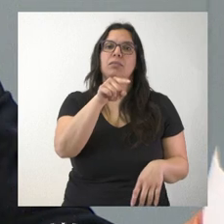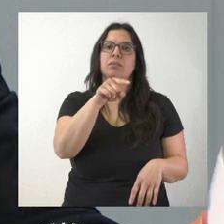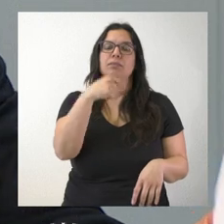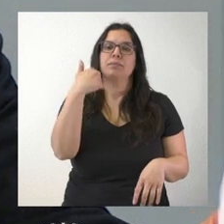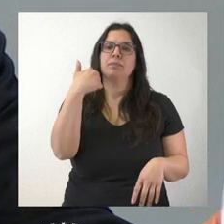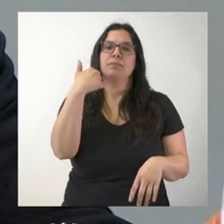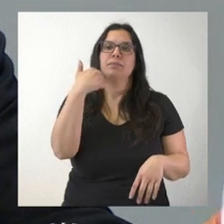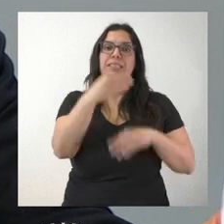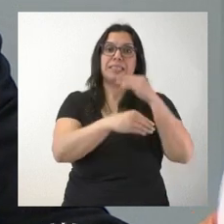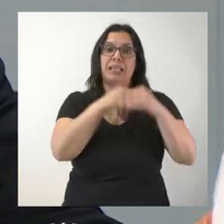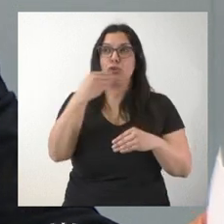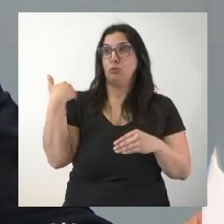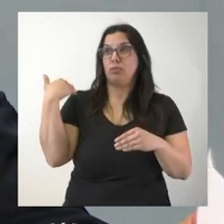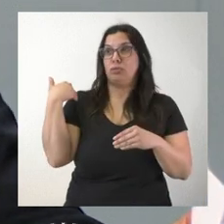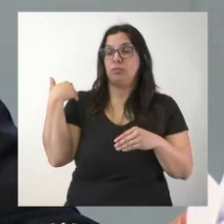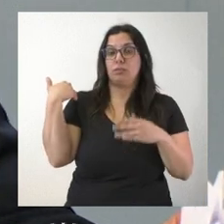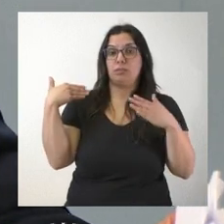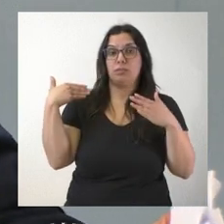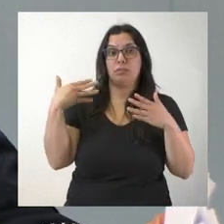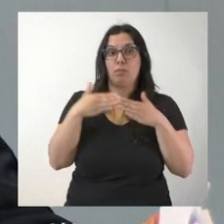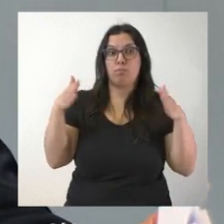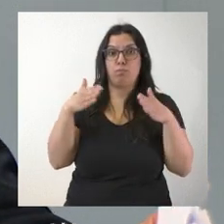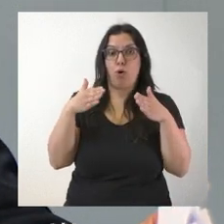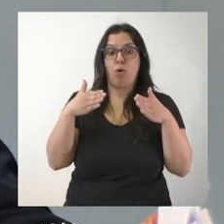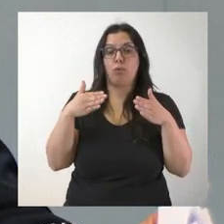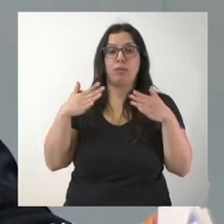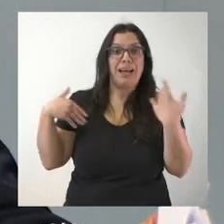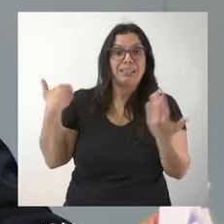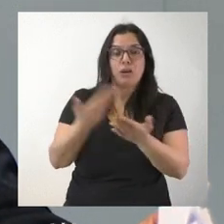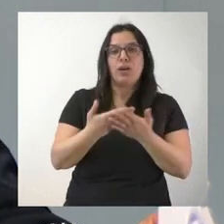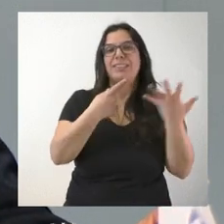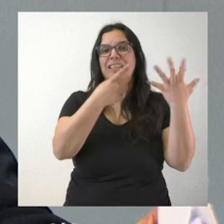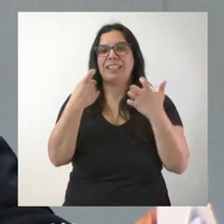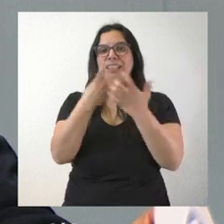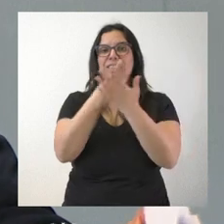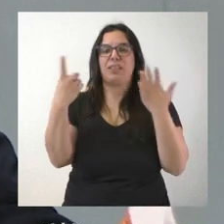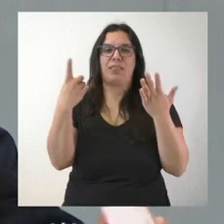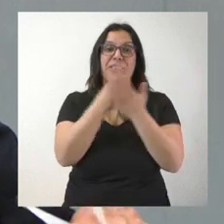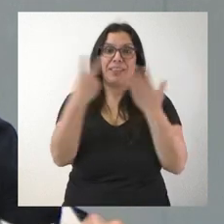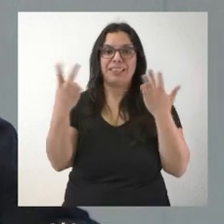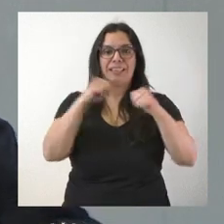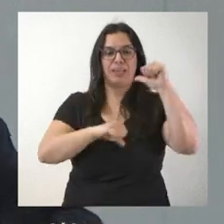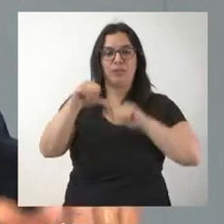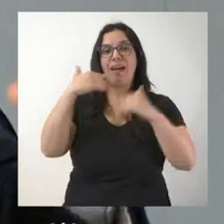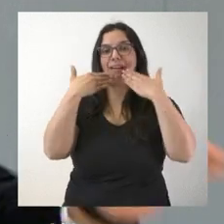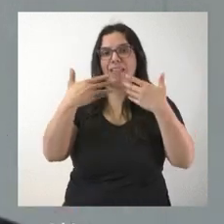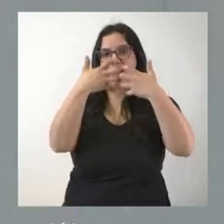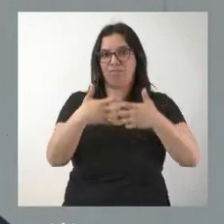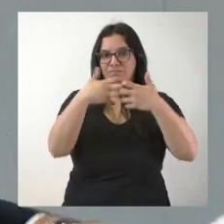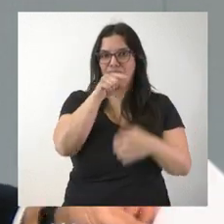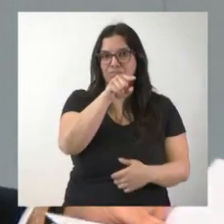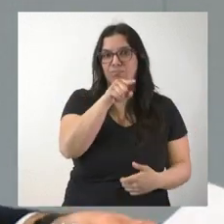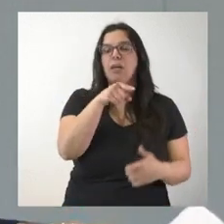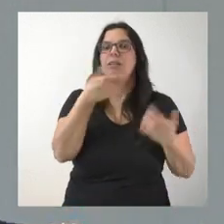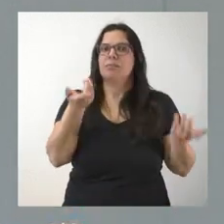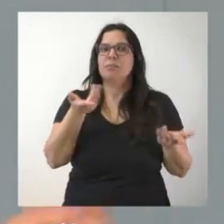desde que se puso en disposición este servicio 617 intervenciones quirúrgicas mediante Este modelo lo cual también